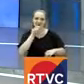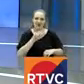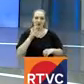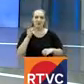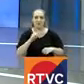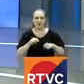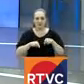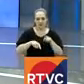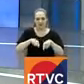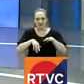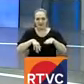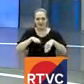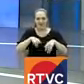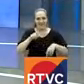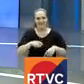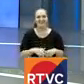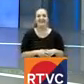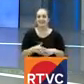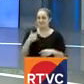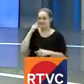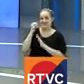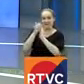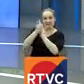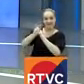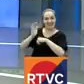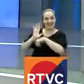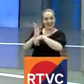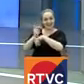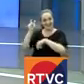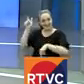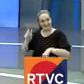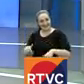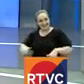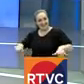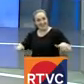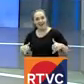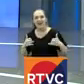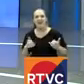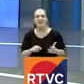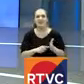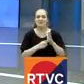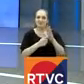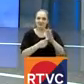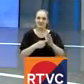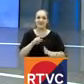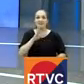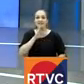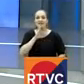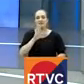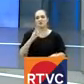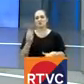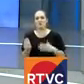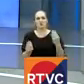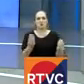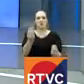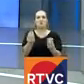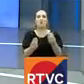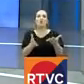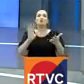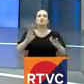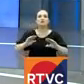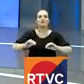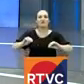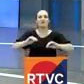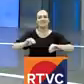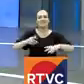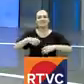pam, tiquitín. Pues después de esos dotes artísticos de José Fernando, ahora sí veamos la historia de las escuelas de salsa que están en auge en